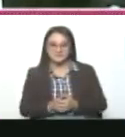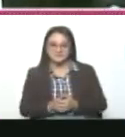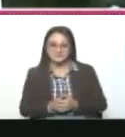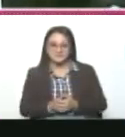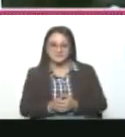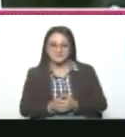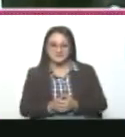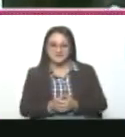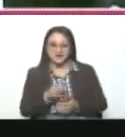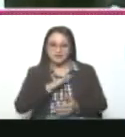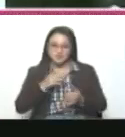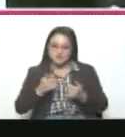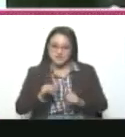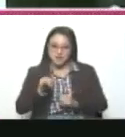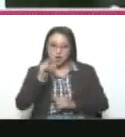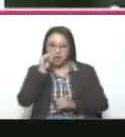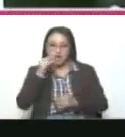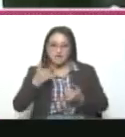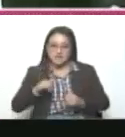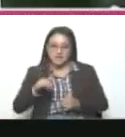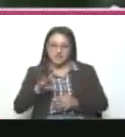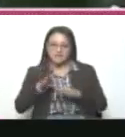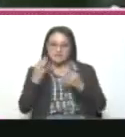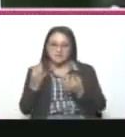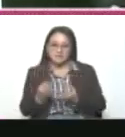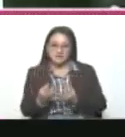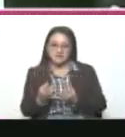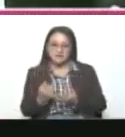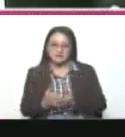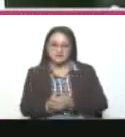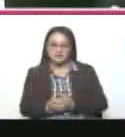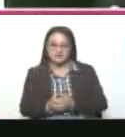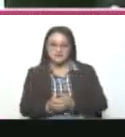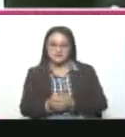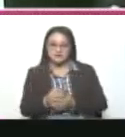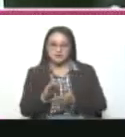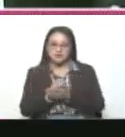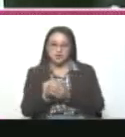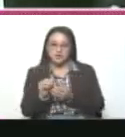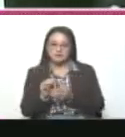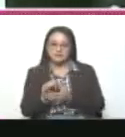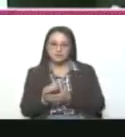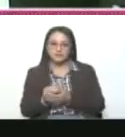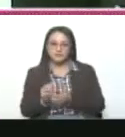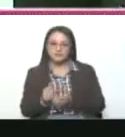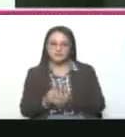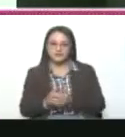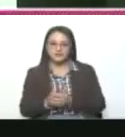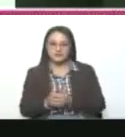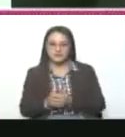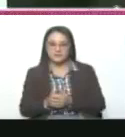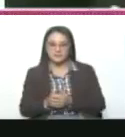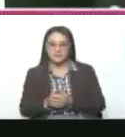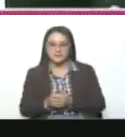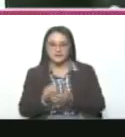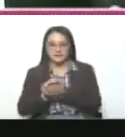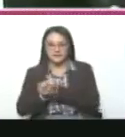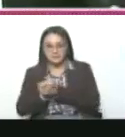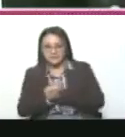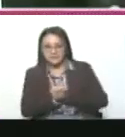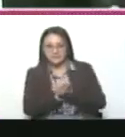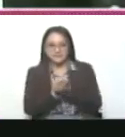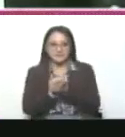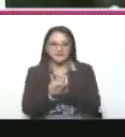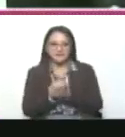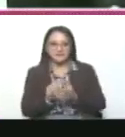a sus hijos, hijas, familiares, a todas sus amistades, al pueblo del estado Sucre. Cuando uno